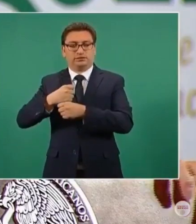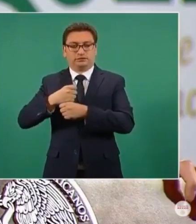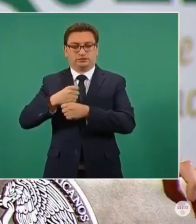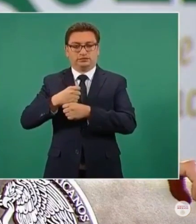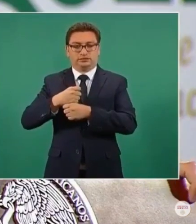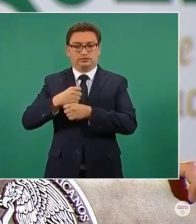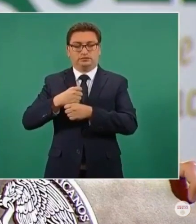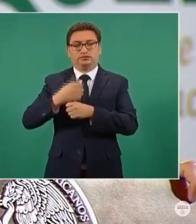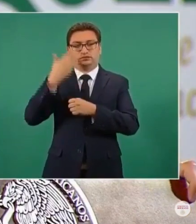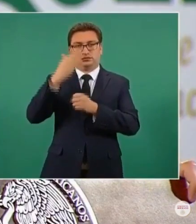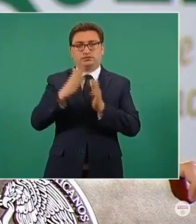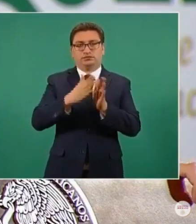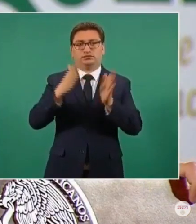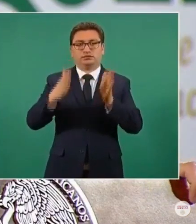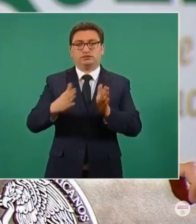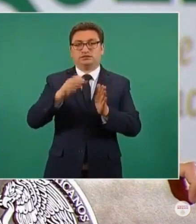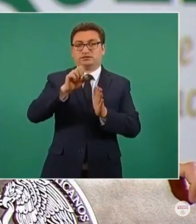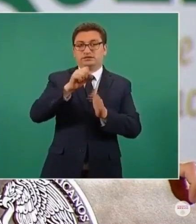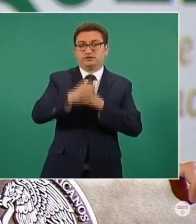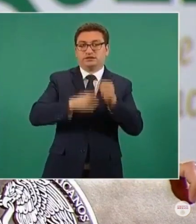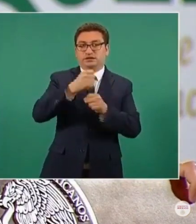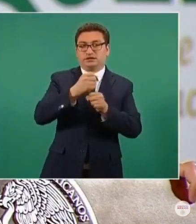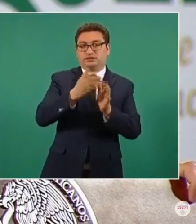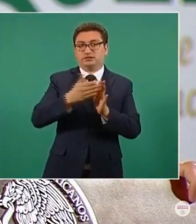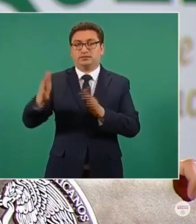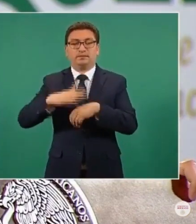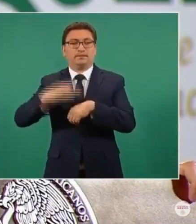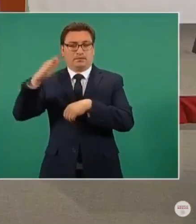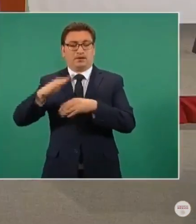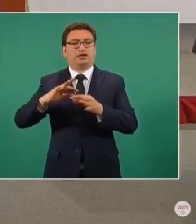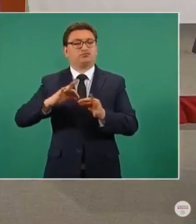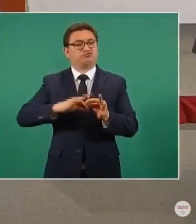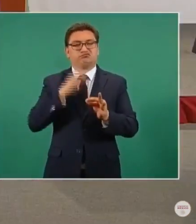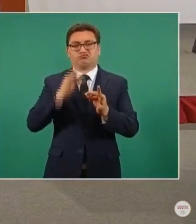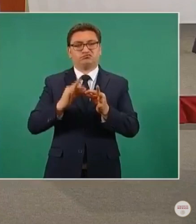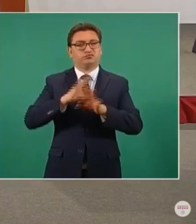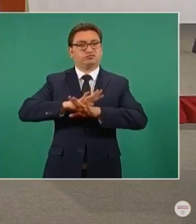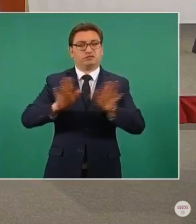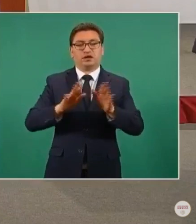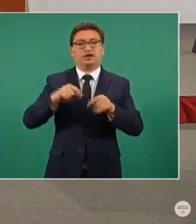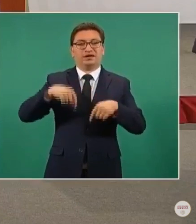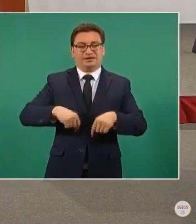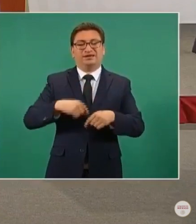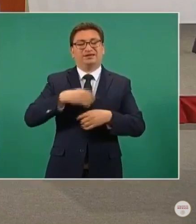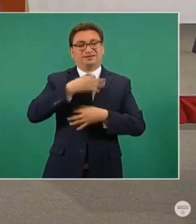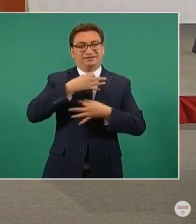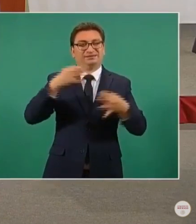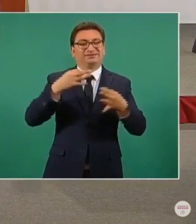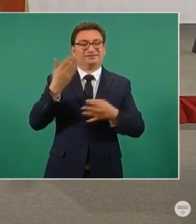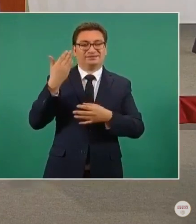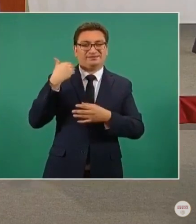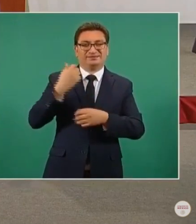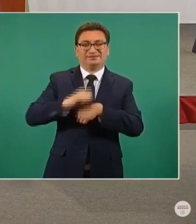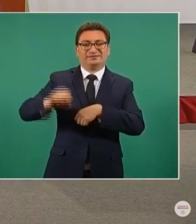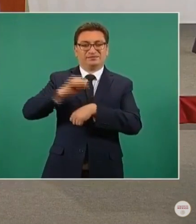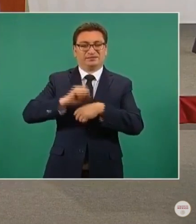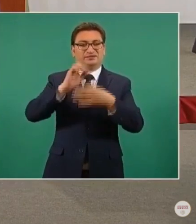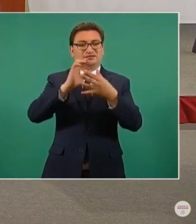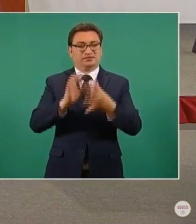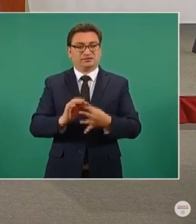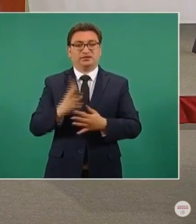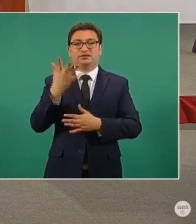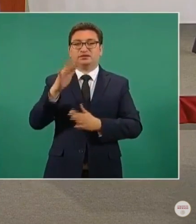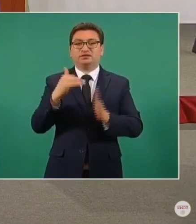bloque, 60 y más, hemos concluido, lo comentamos aquí la semana pasada, y aquí comento, verán ustedes, estos